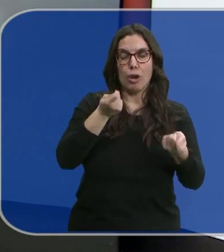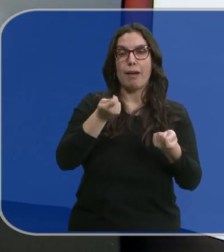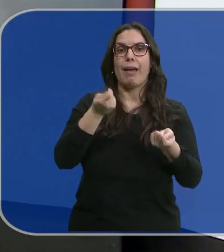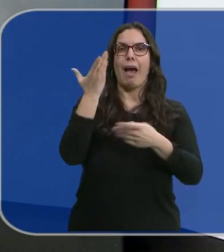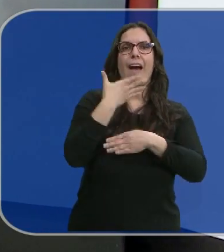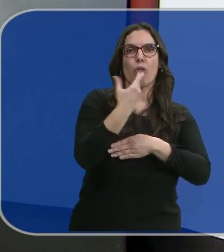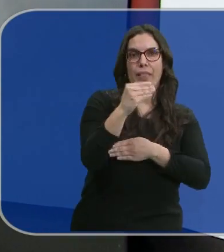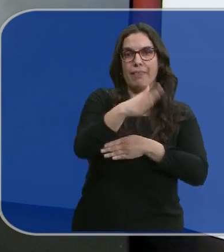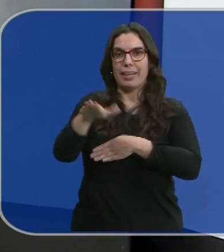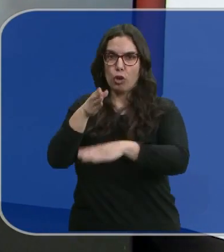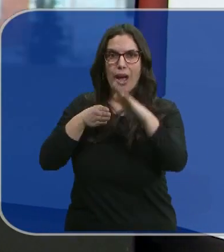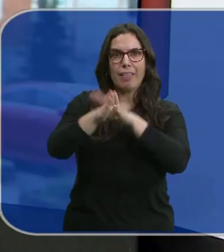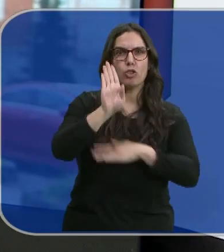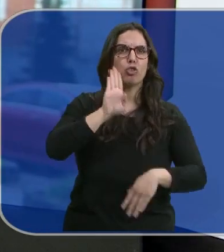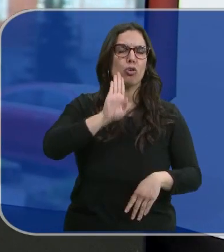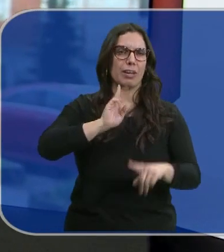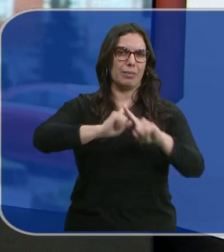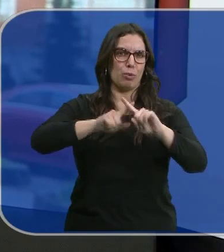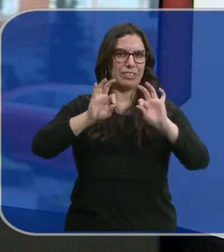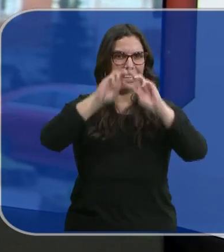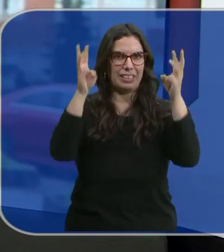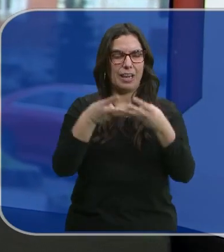a Internet. ¿En qué consiste? Sara Ayuso.